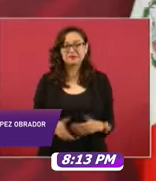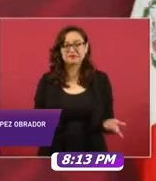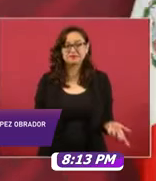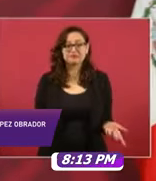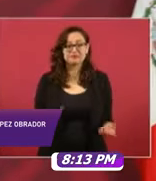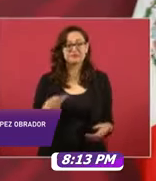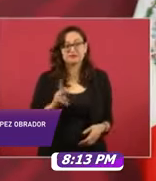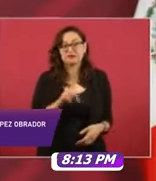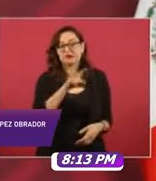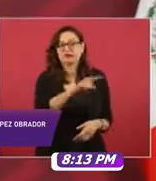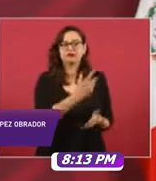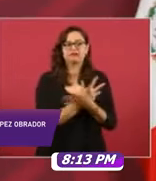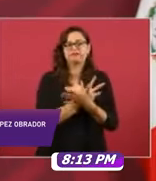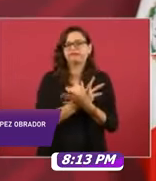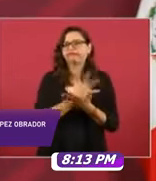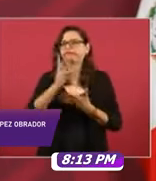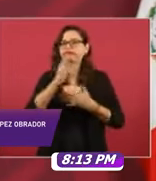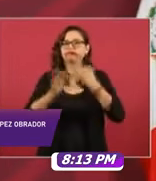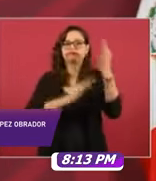muy sensacionalista,